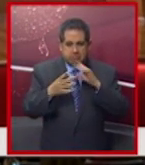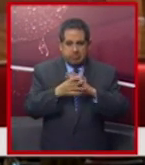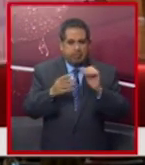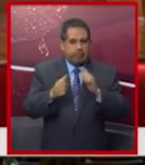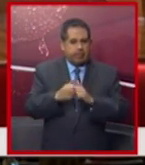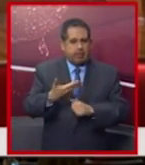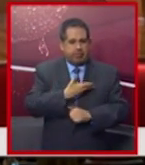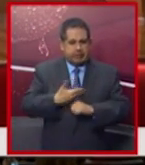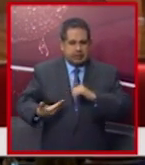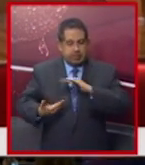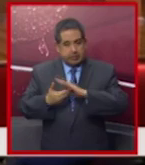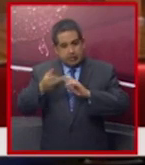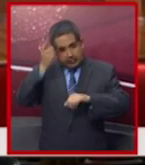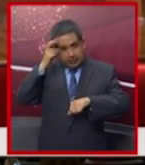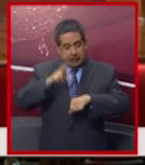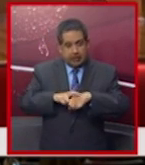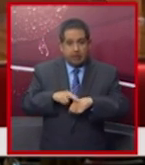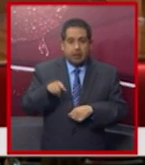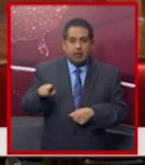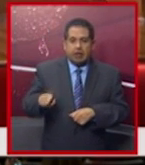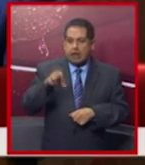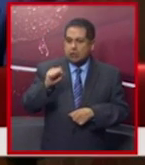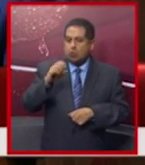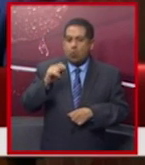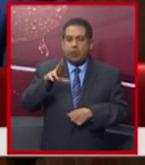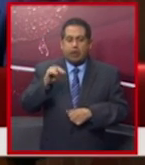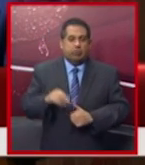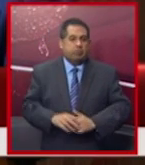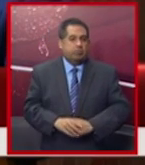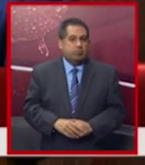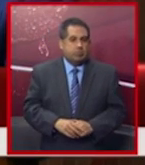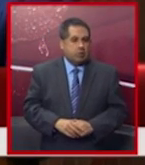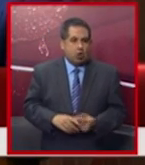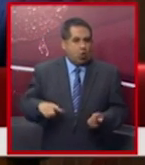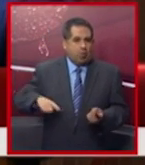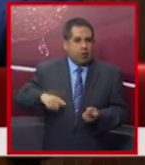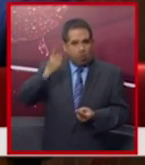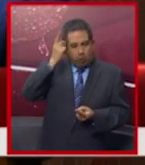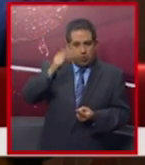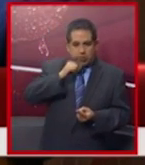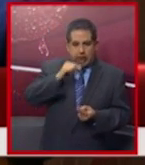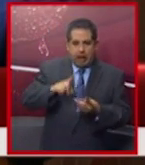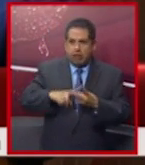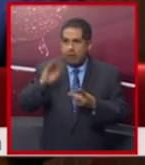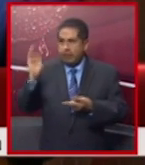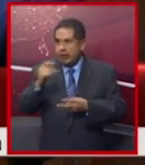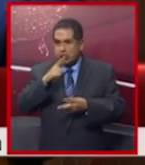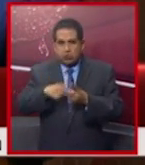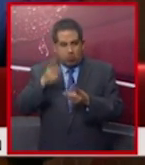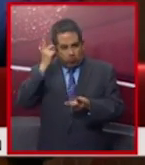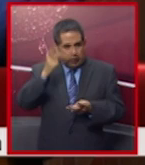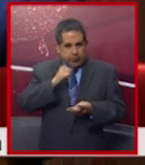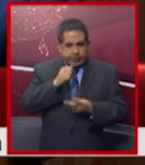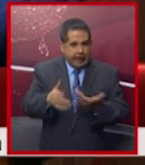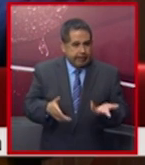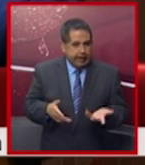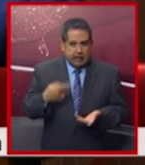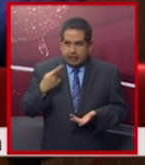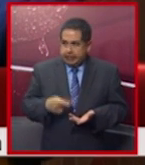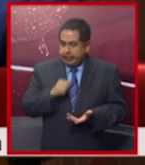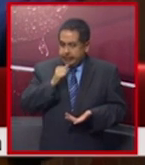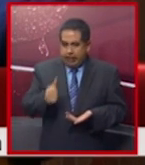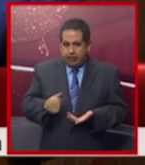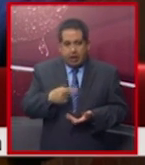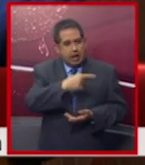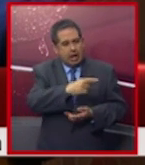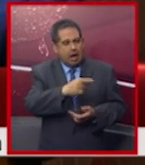presidente de la mesa directiva, Pablo Escudero. Que no era dueño ni del gobierno, ni de la federación, ni del Estado mexicano,